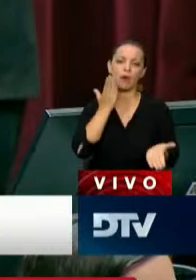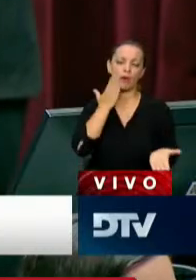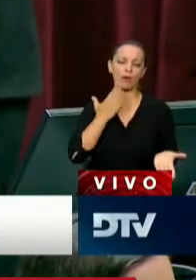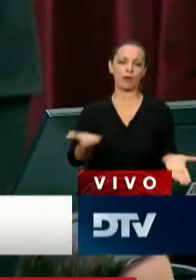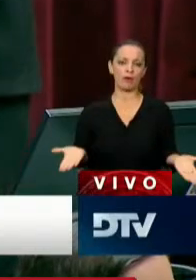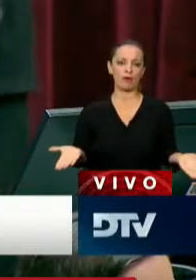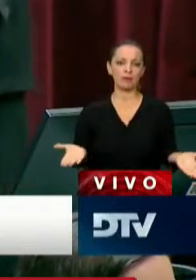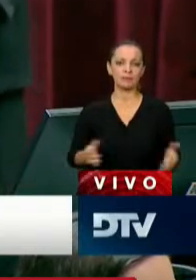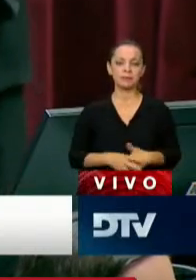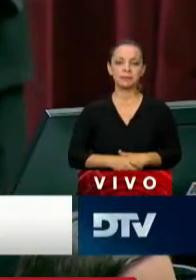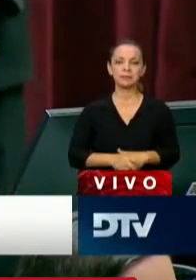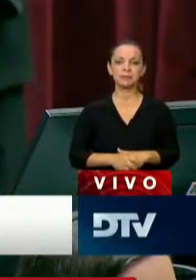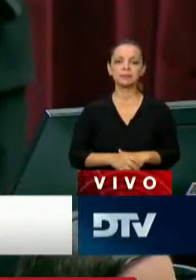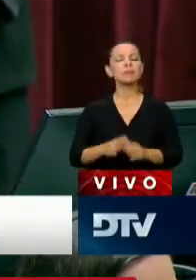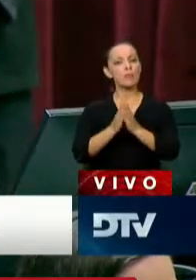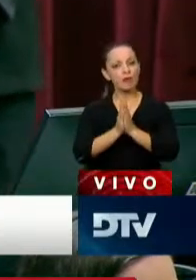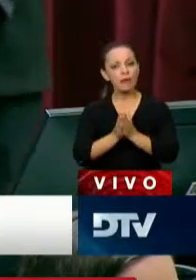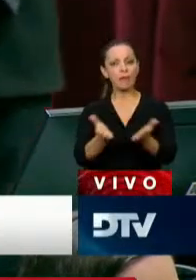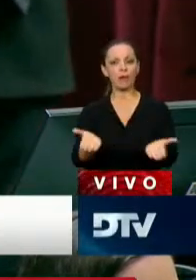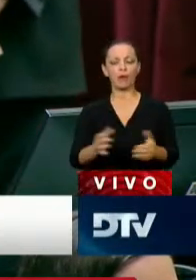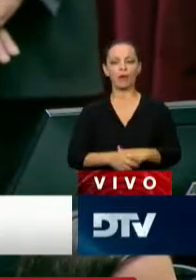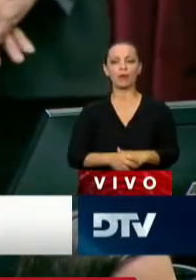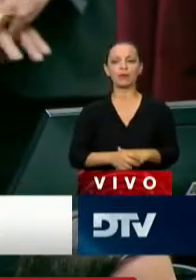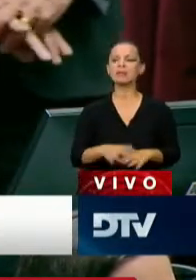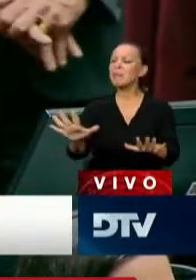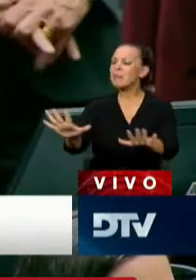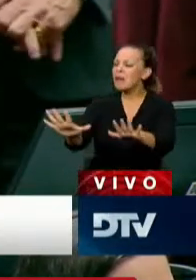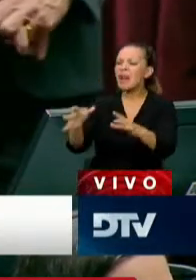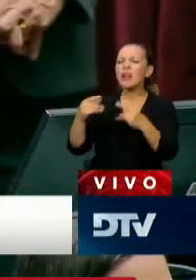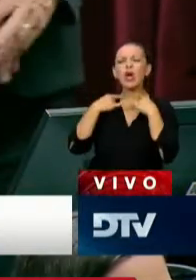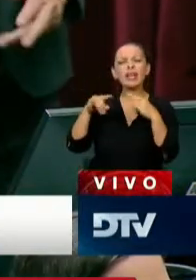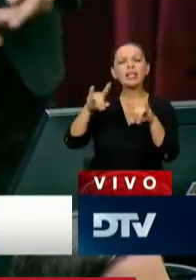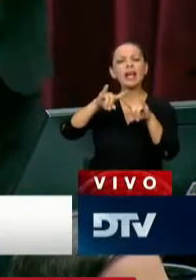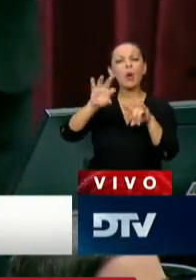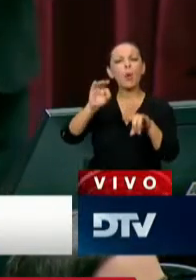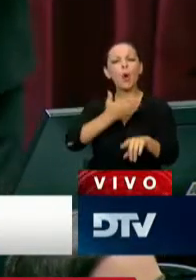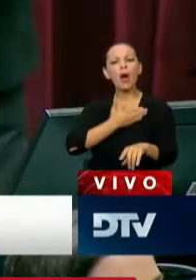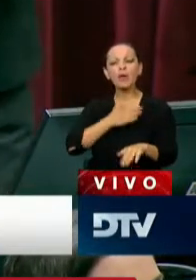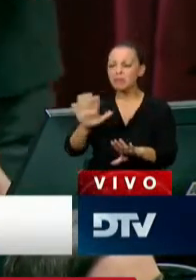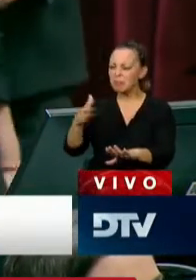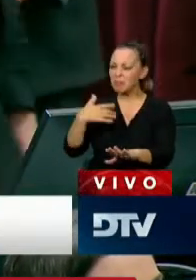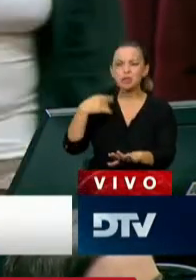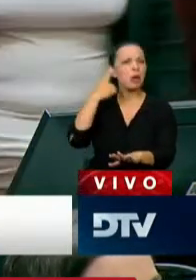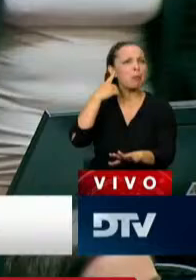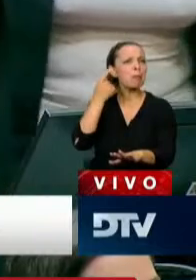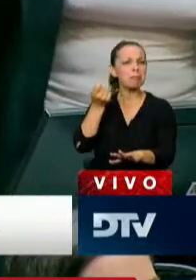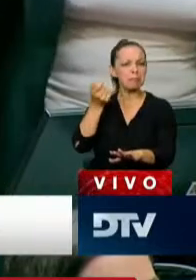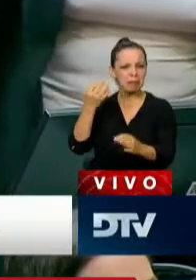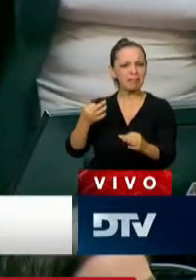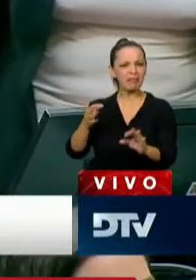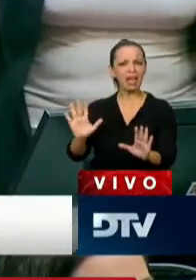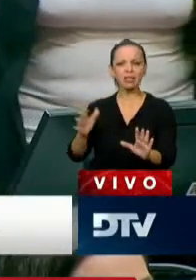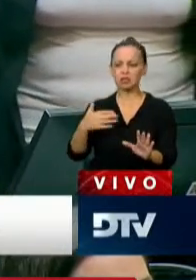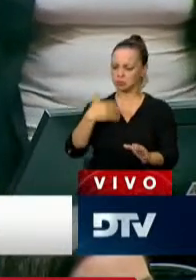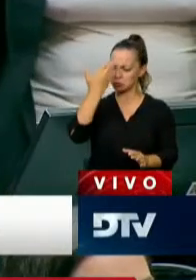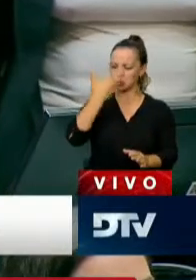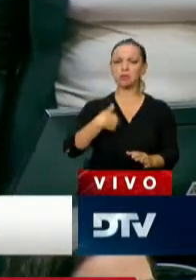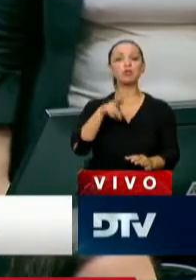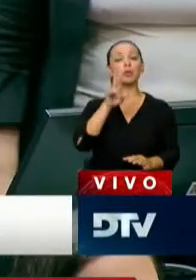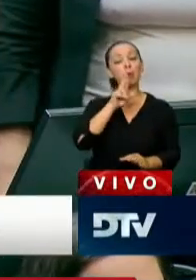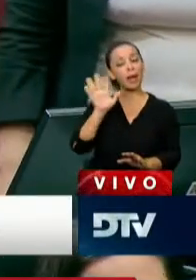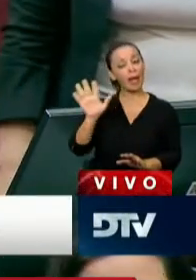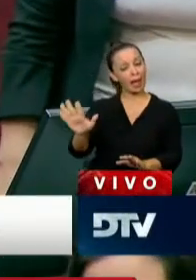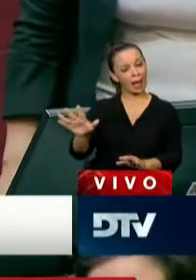una cierta armonía, por lo menos en lo que son esos códigos de los que hablaba, ¿no? Esos códigos parlamentarios con la oposición. Ahora él